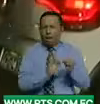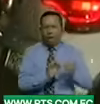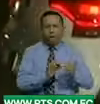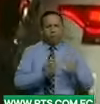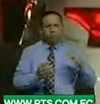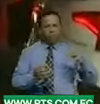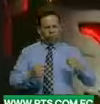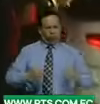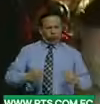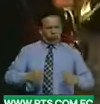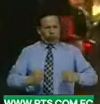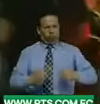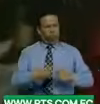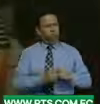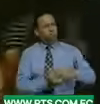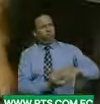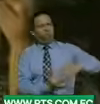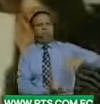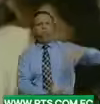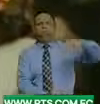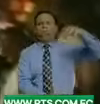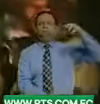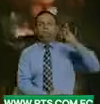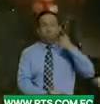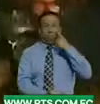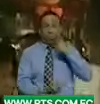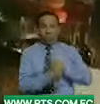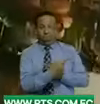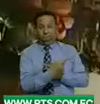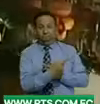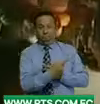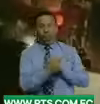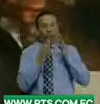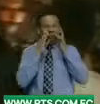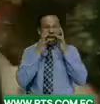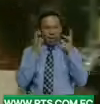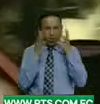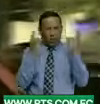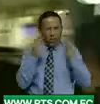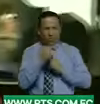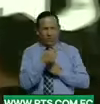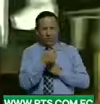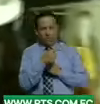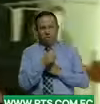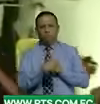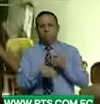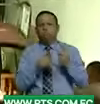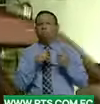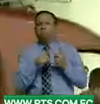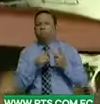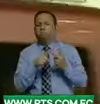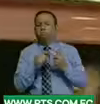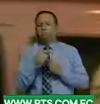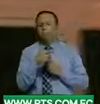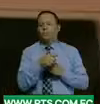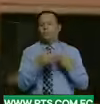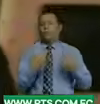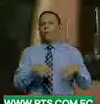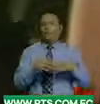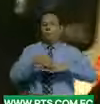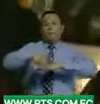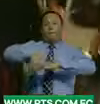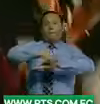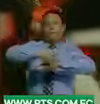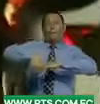los muñecos gigantes que están aquí. Ahí vemos al gato silvestre. Lo que hemos visto aquí en la calle Pedro